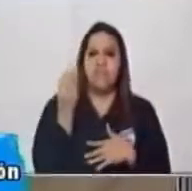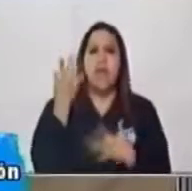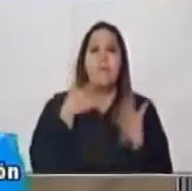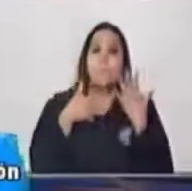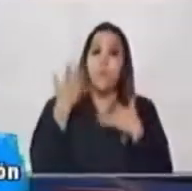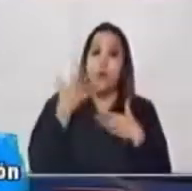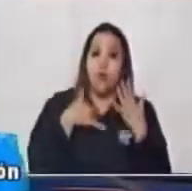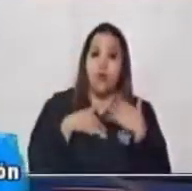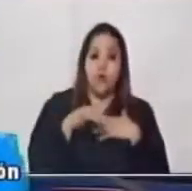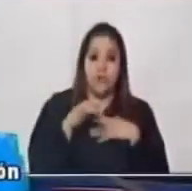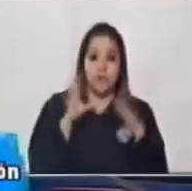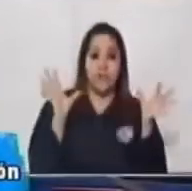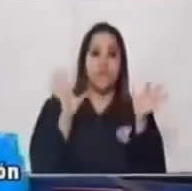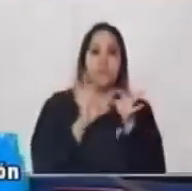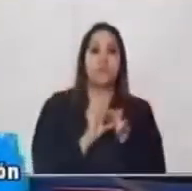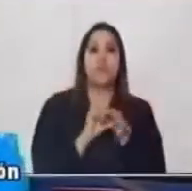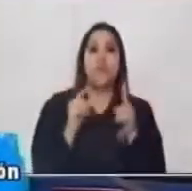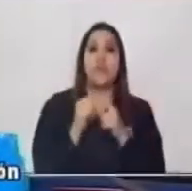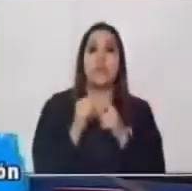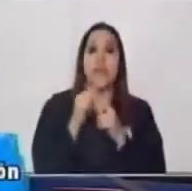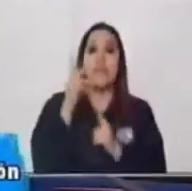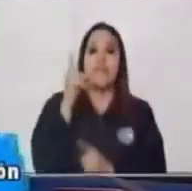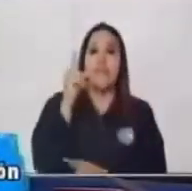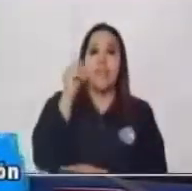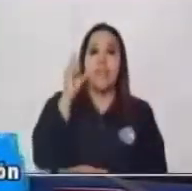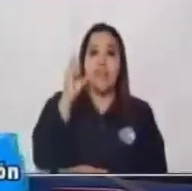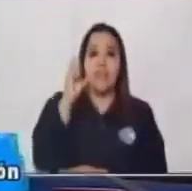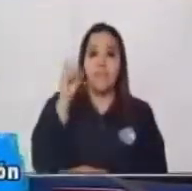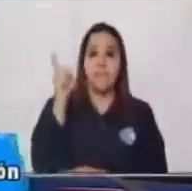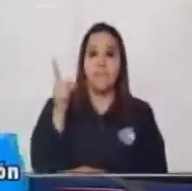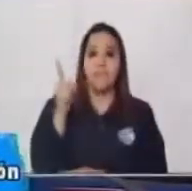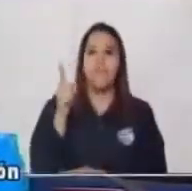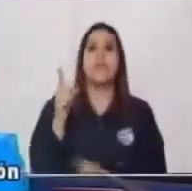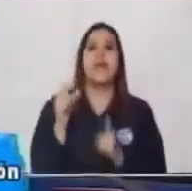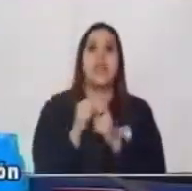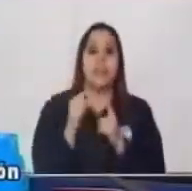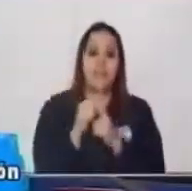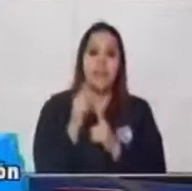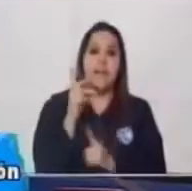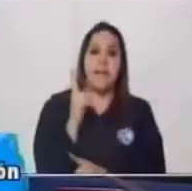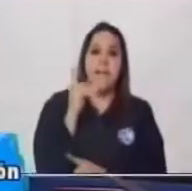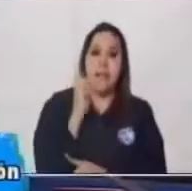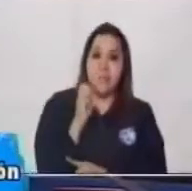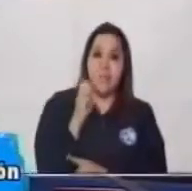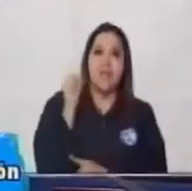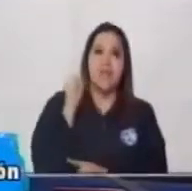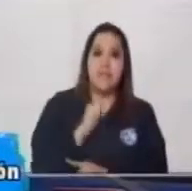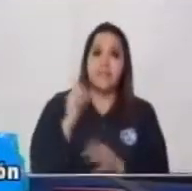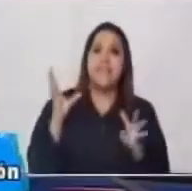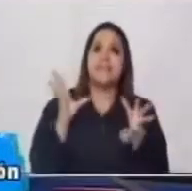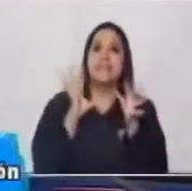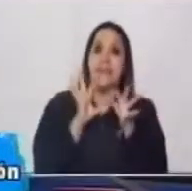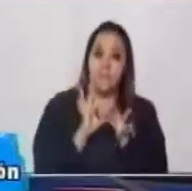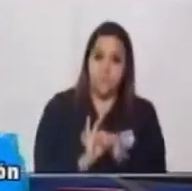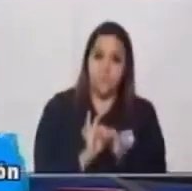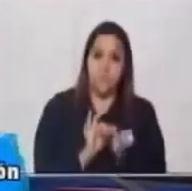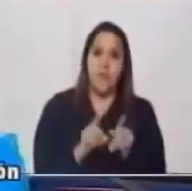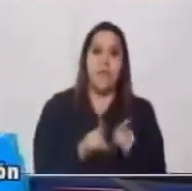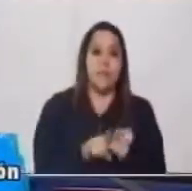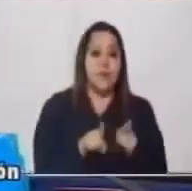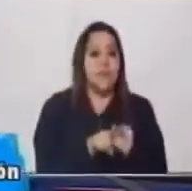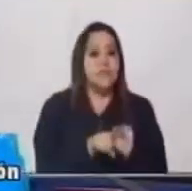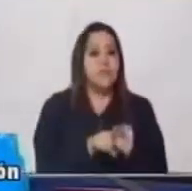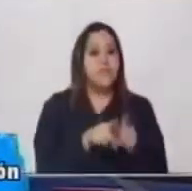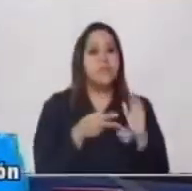de como un enlace. ¿Te diste cuenta? Esta palabra es la que tiene función de enlace. Por eso se vuelve un